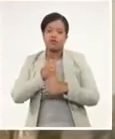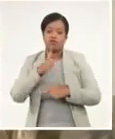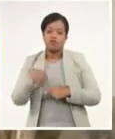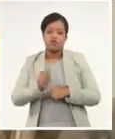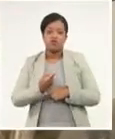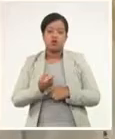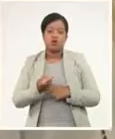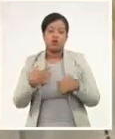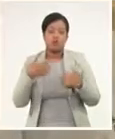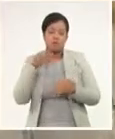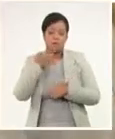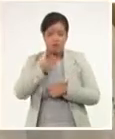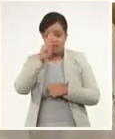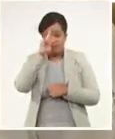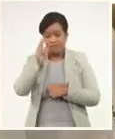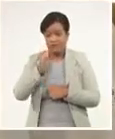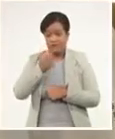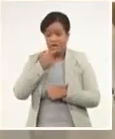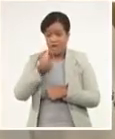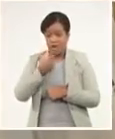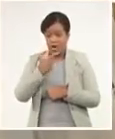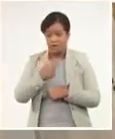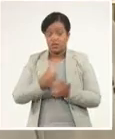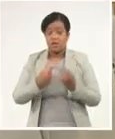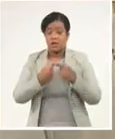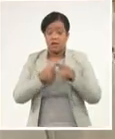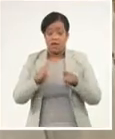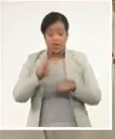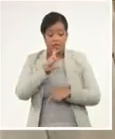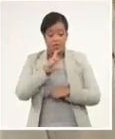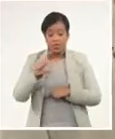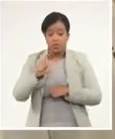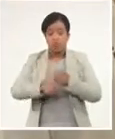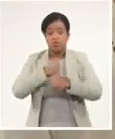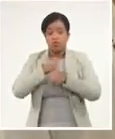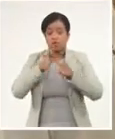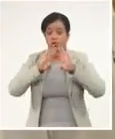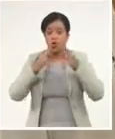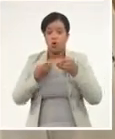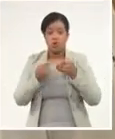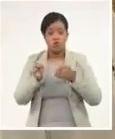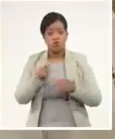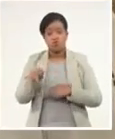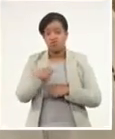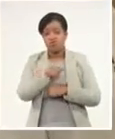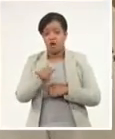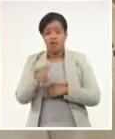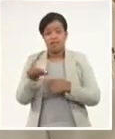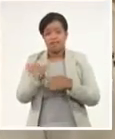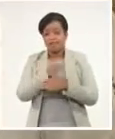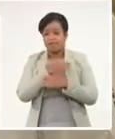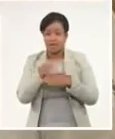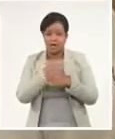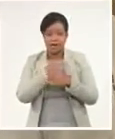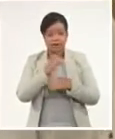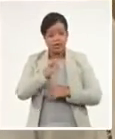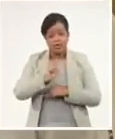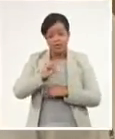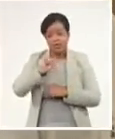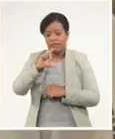hacemos en la farmacia. Pero ese frasco no se puede utilizar en todas las producciones, porque es un envase ya utilizado.